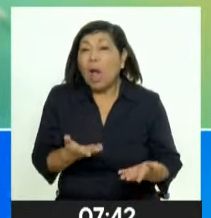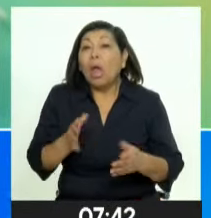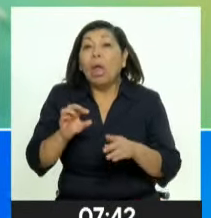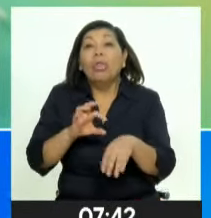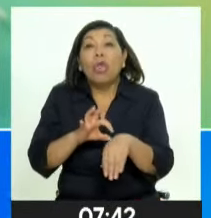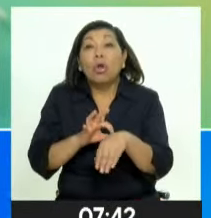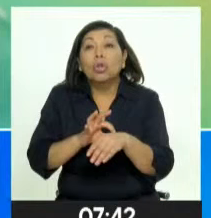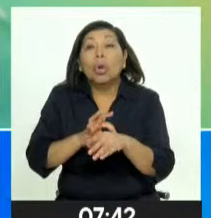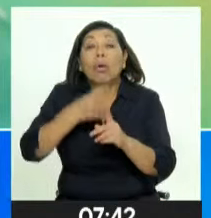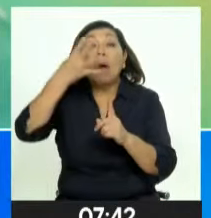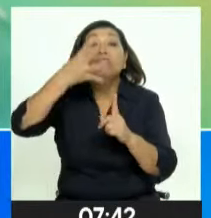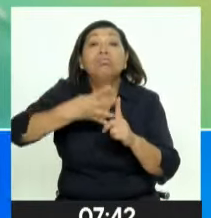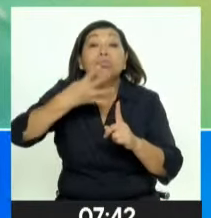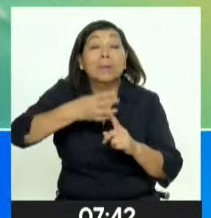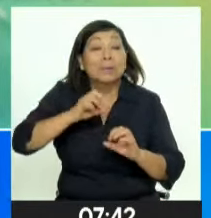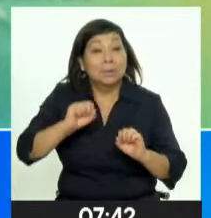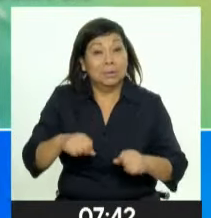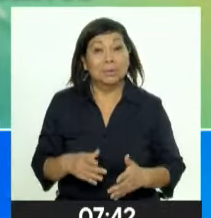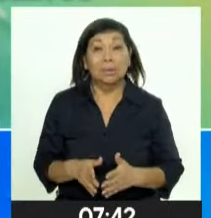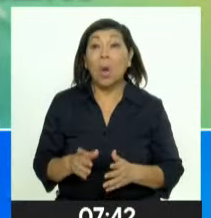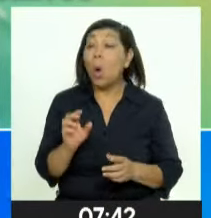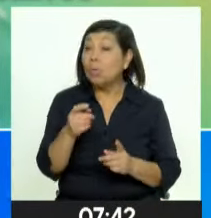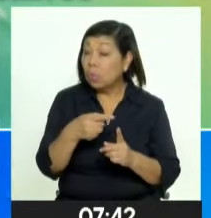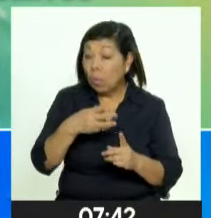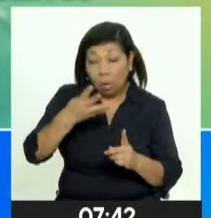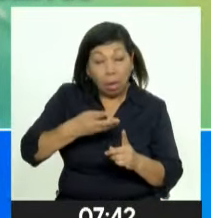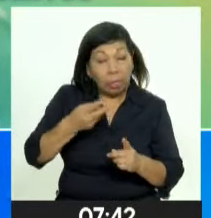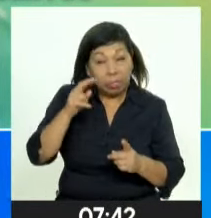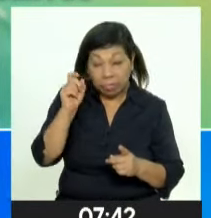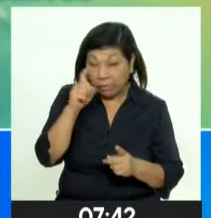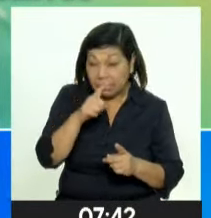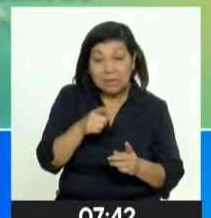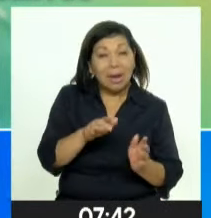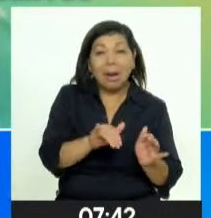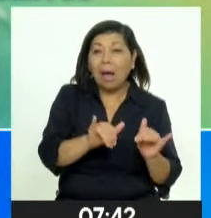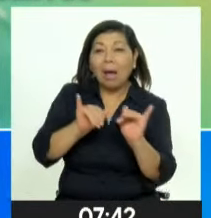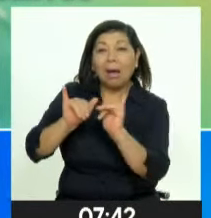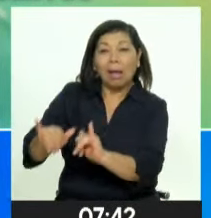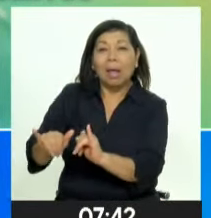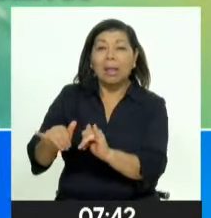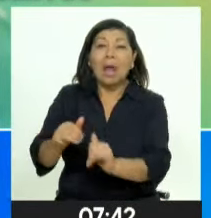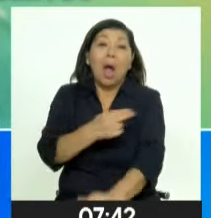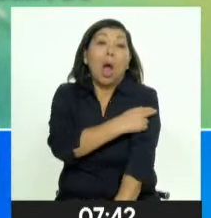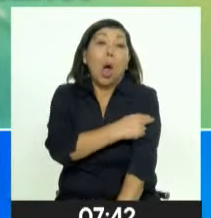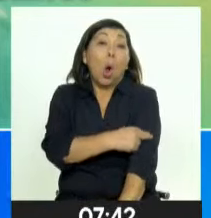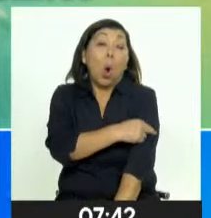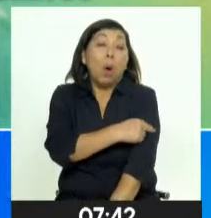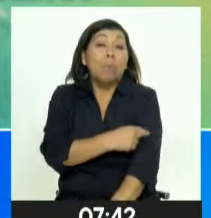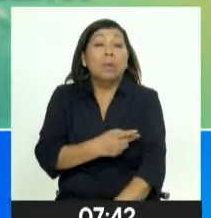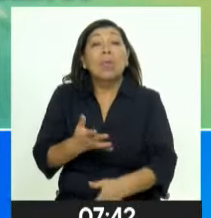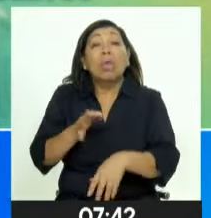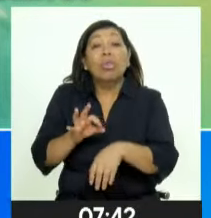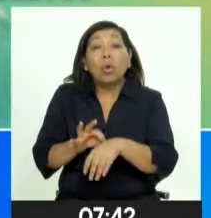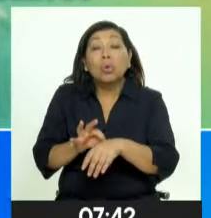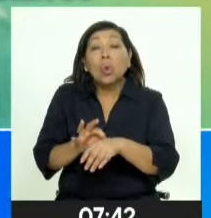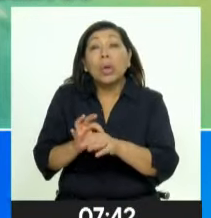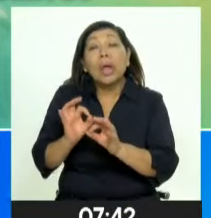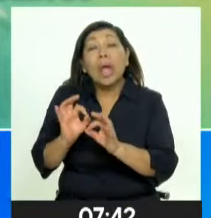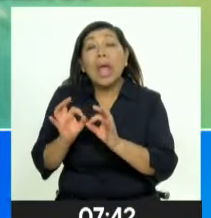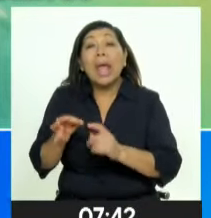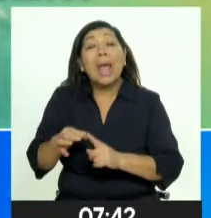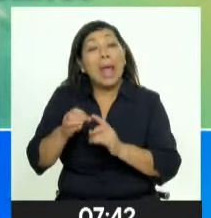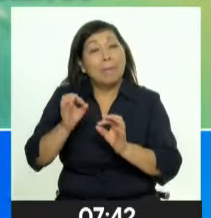evaluación adecuada y, si es necesario, quedarse en observación con una buena hidratación, manejo de temperatura, para evitar que se compliquen, ¿no? Ahora,